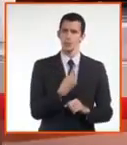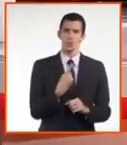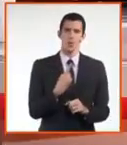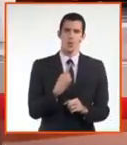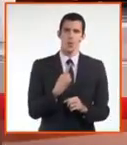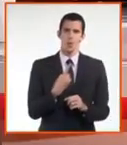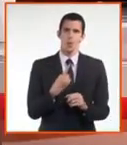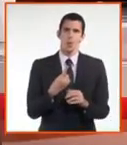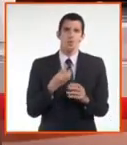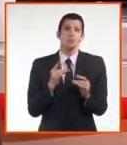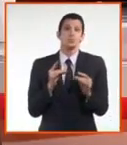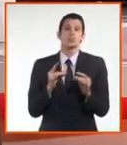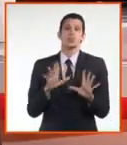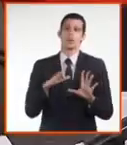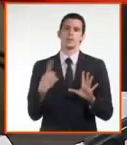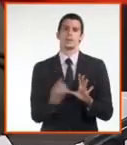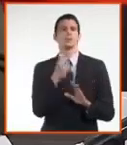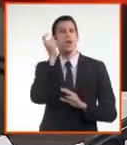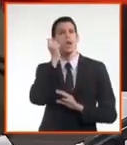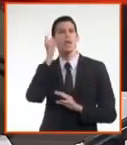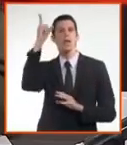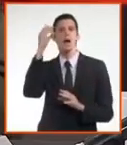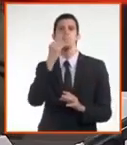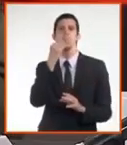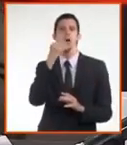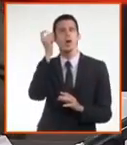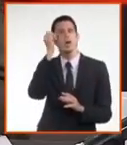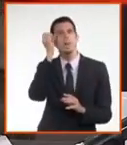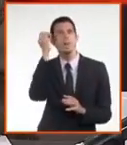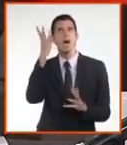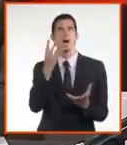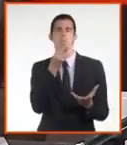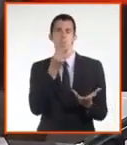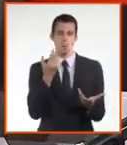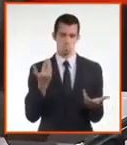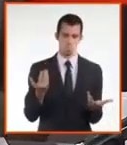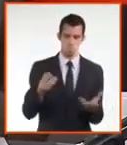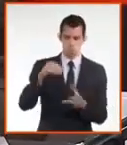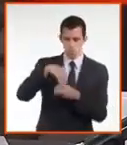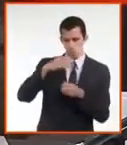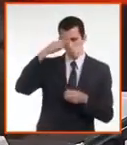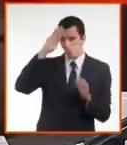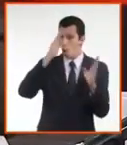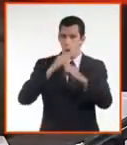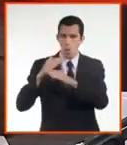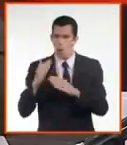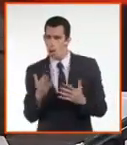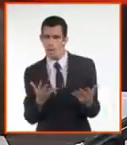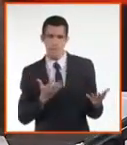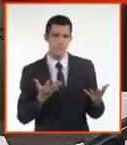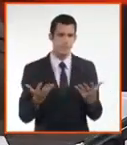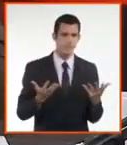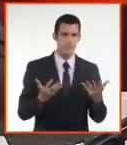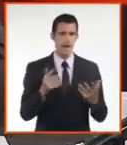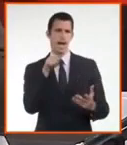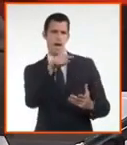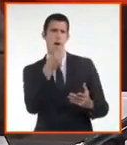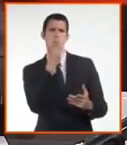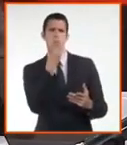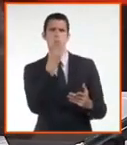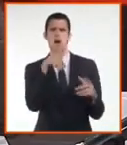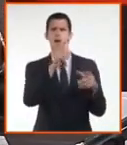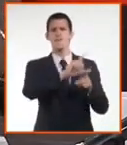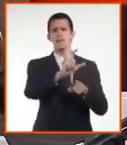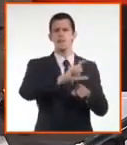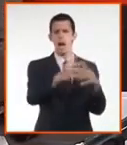la gente que hace un año atrás venimos estudiando no es que es un estudio de ahora porque